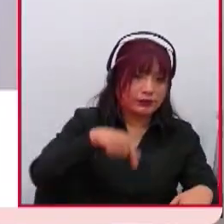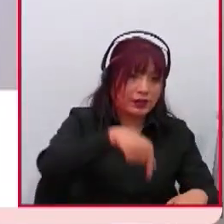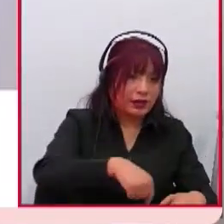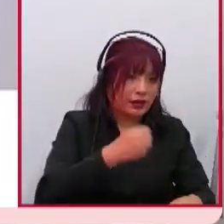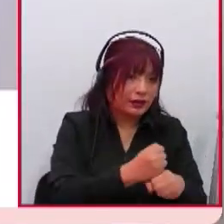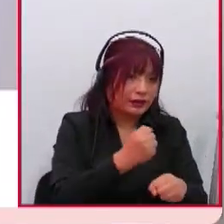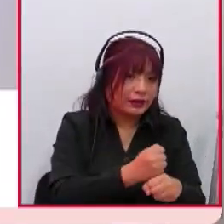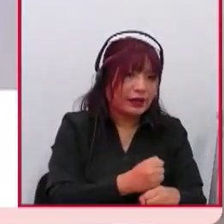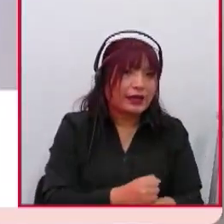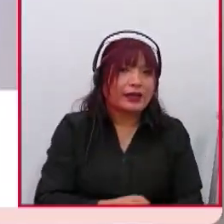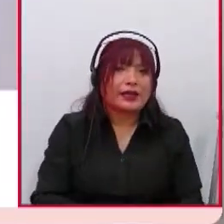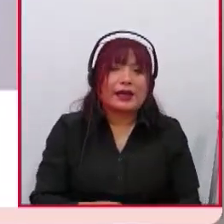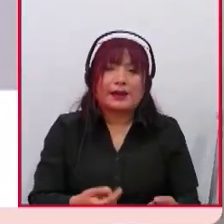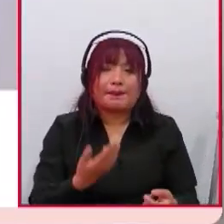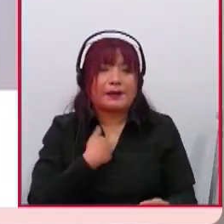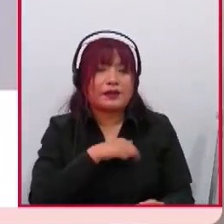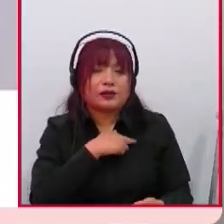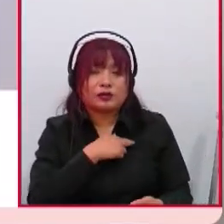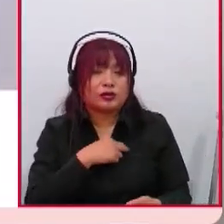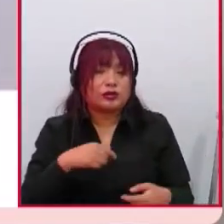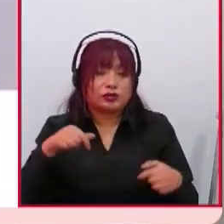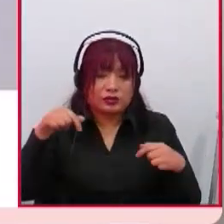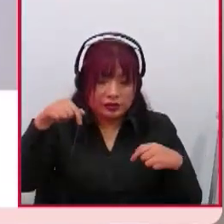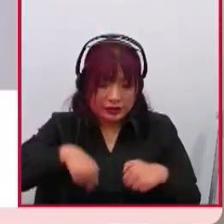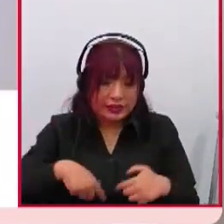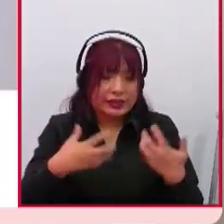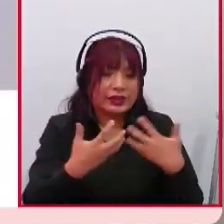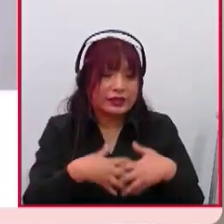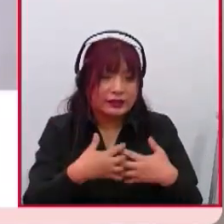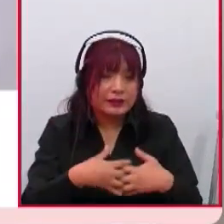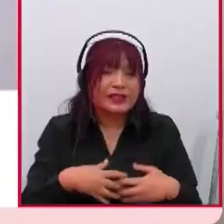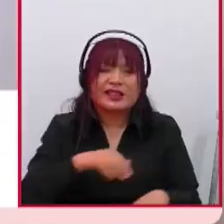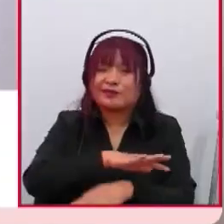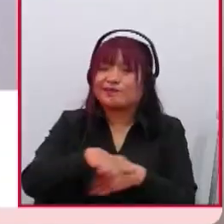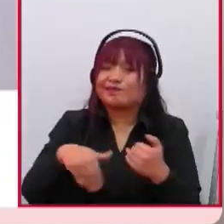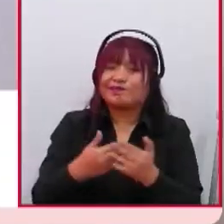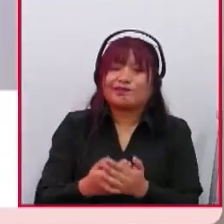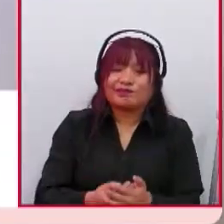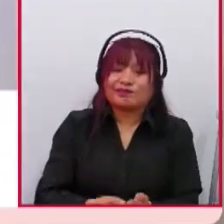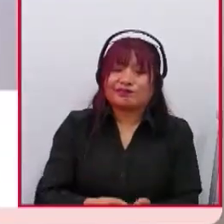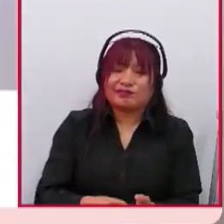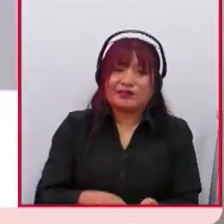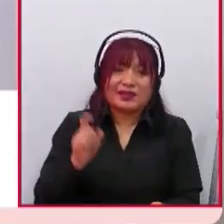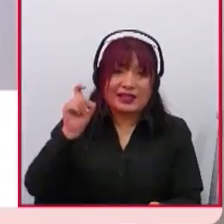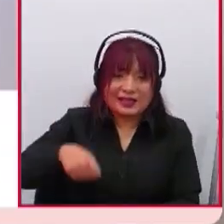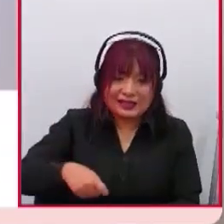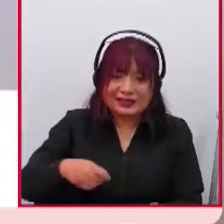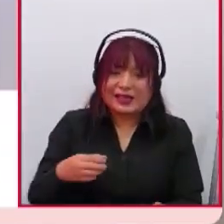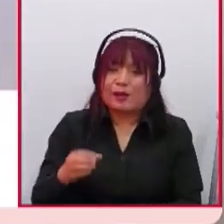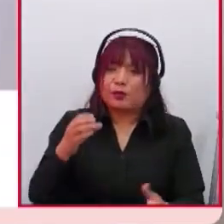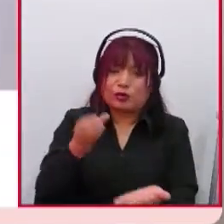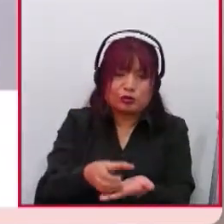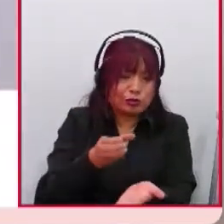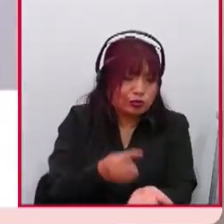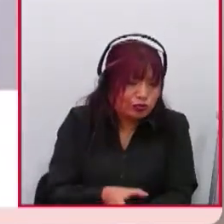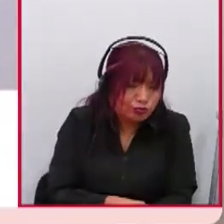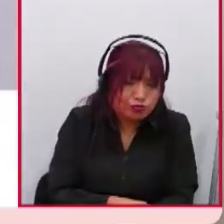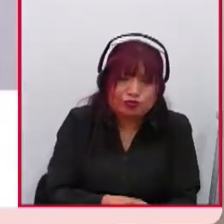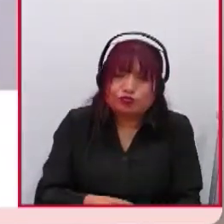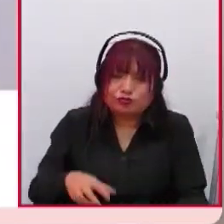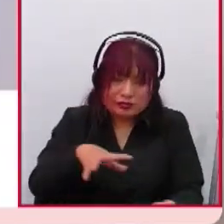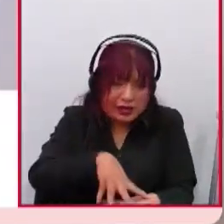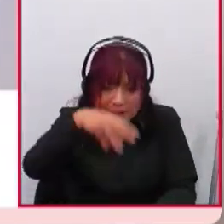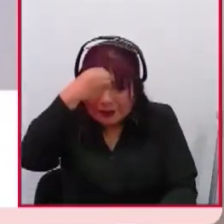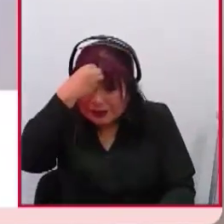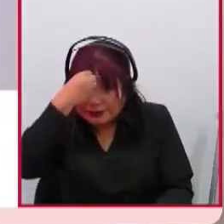seguridad. Pero nosotros en Anglo American pasamos todos los cursos que requerían la construcción y nos involucramos también en la